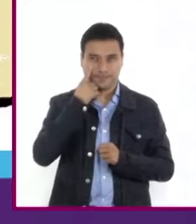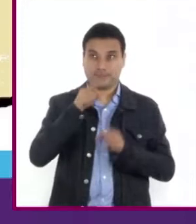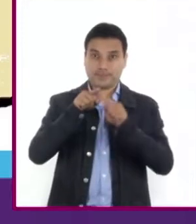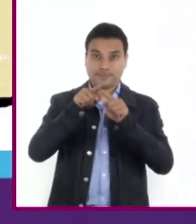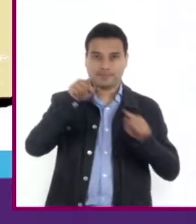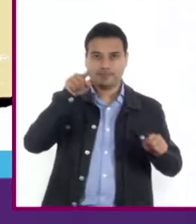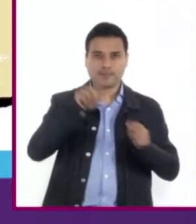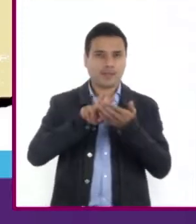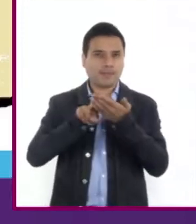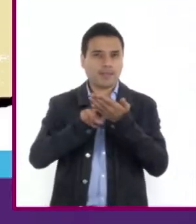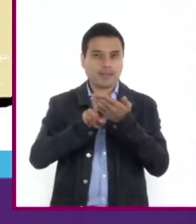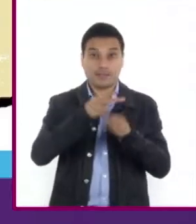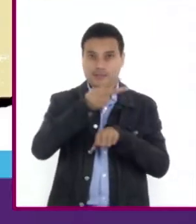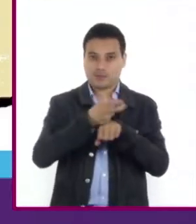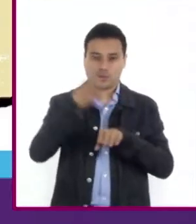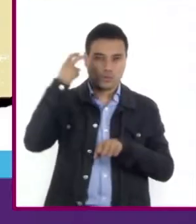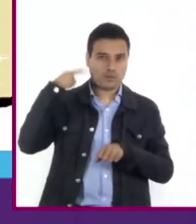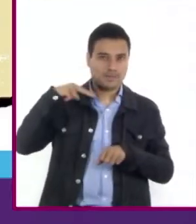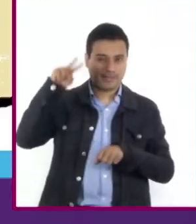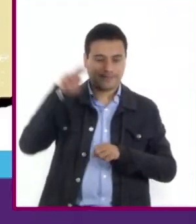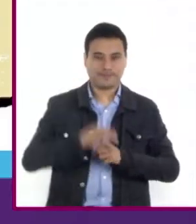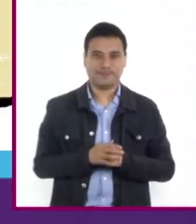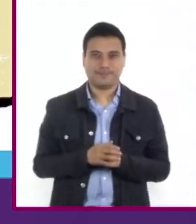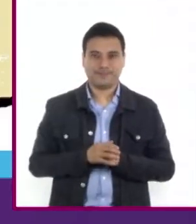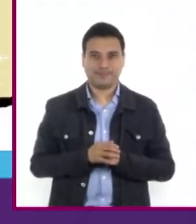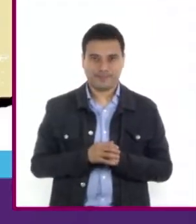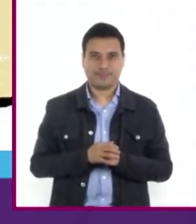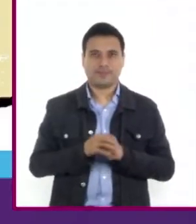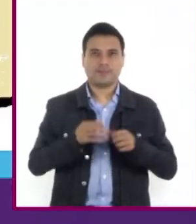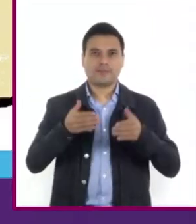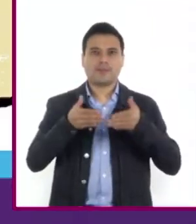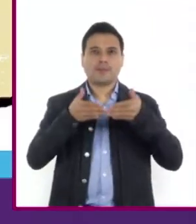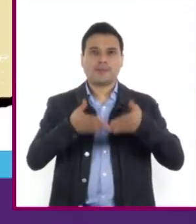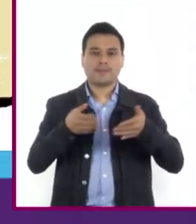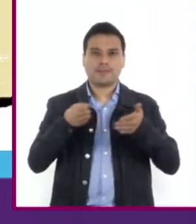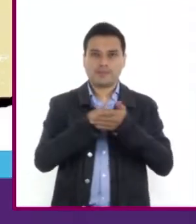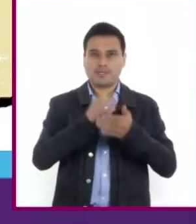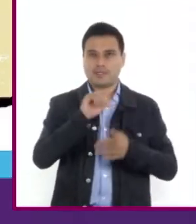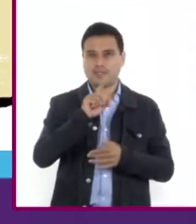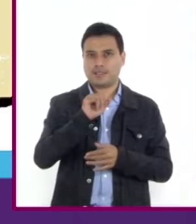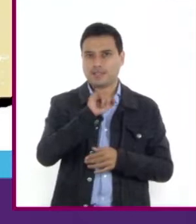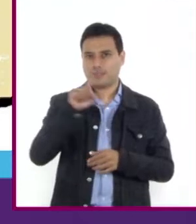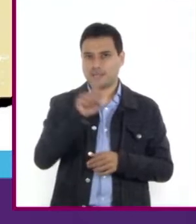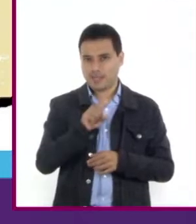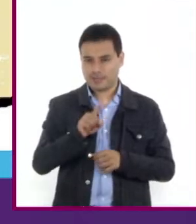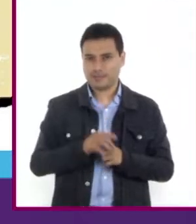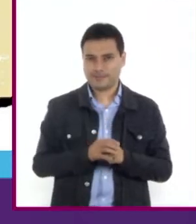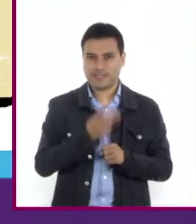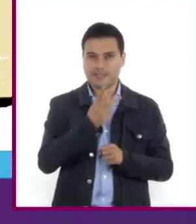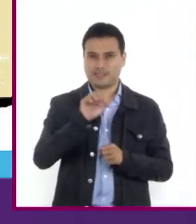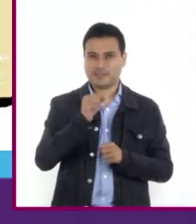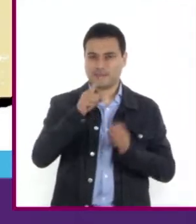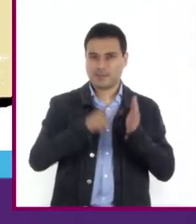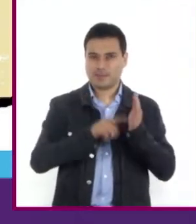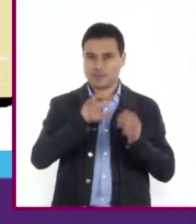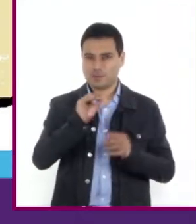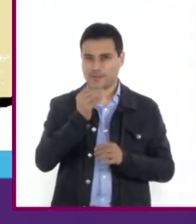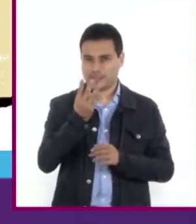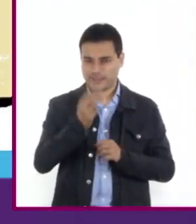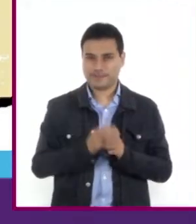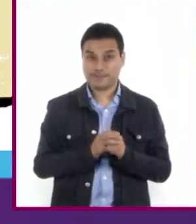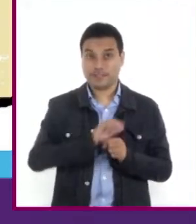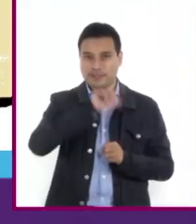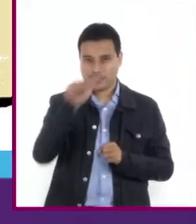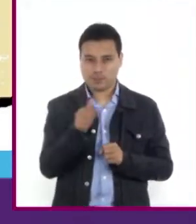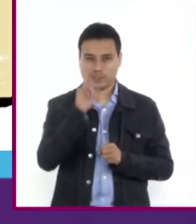podemos ver la ruta del segundo viaje. Salió del puerto de Cádiz en septiembre de 1493. Pasó de nuevo